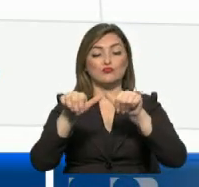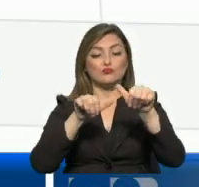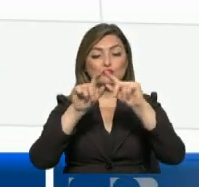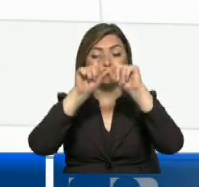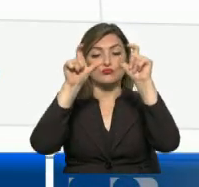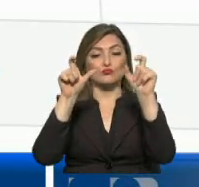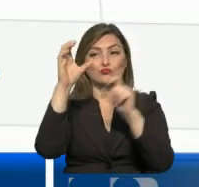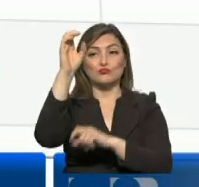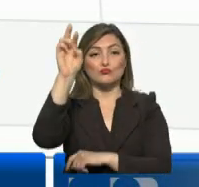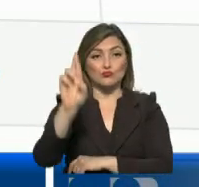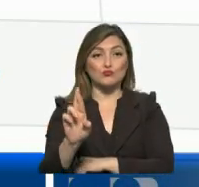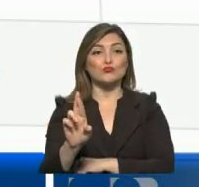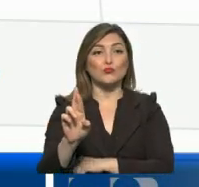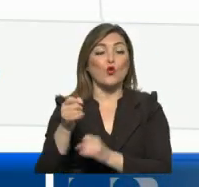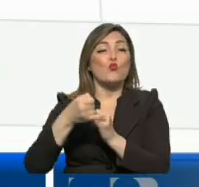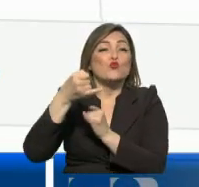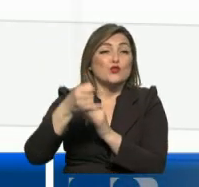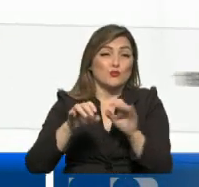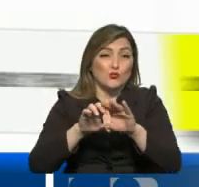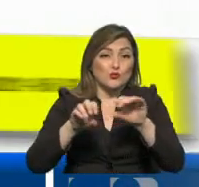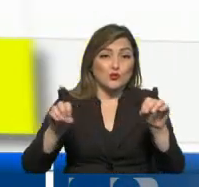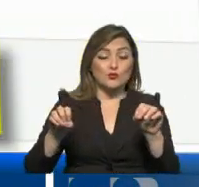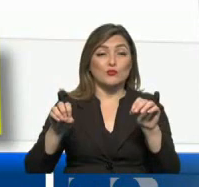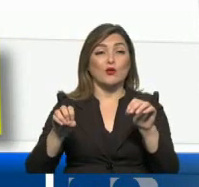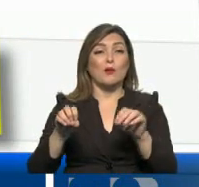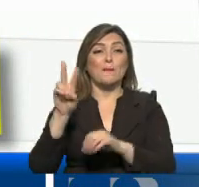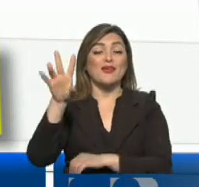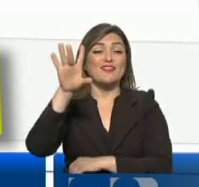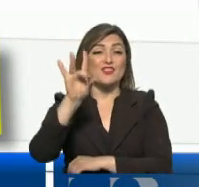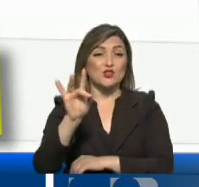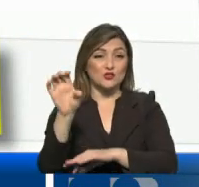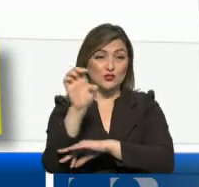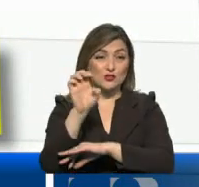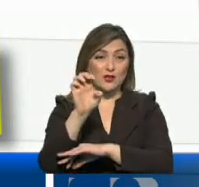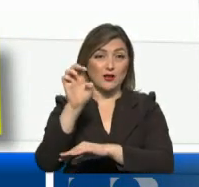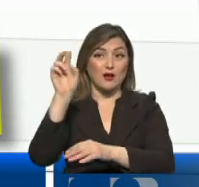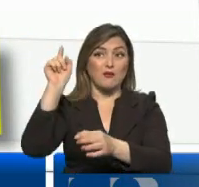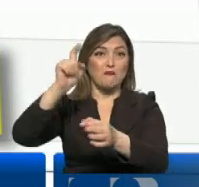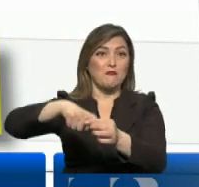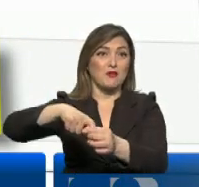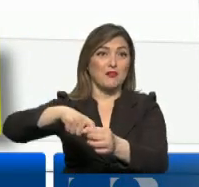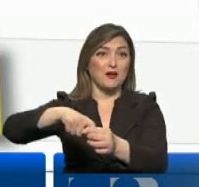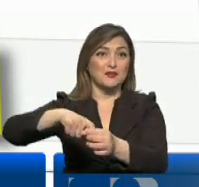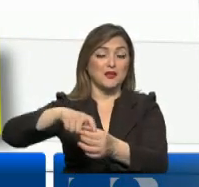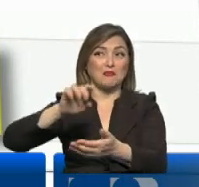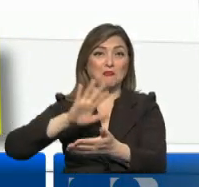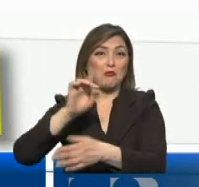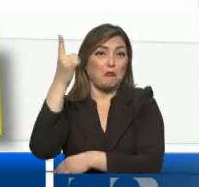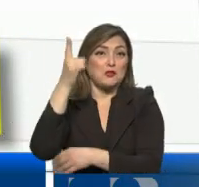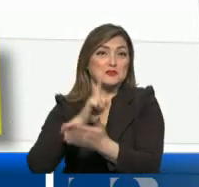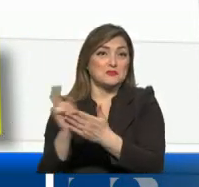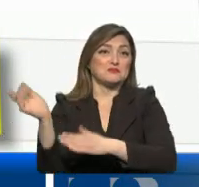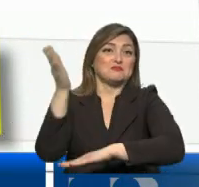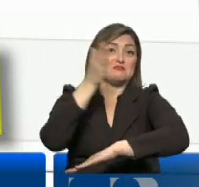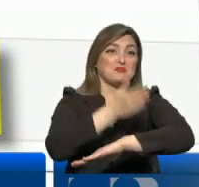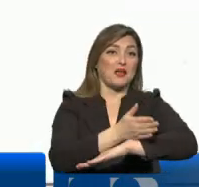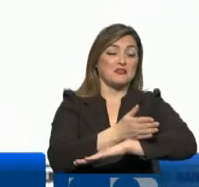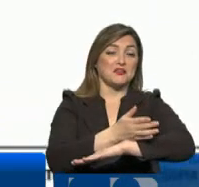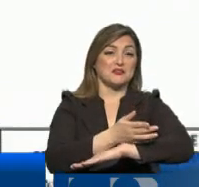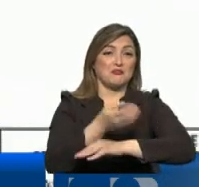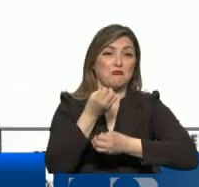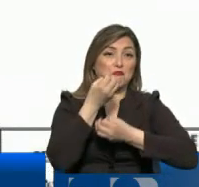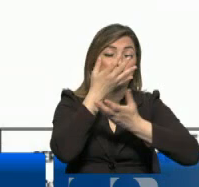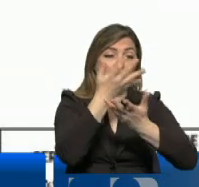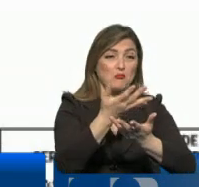Empresarios de Costa Rica. Este último título, registrado el 28 de enero del 2021. Es decir, una semana antes de